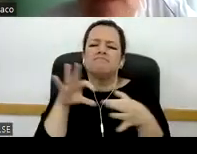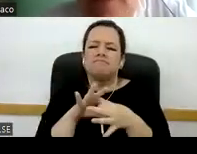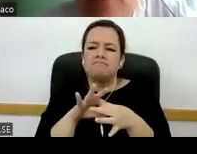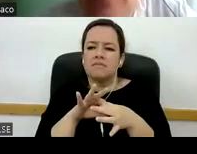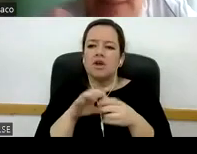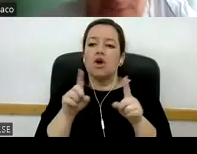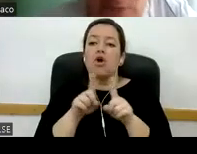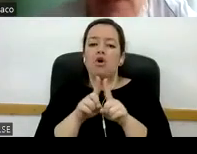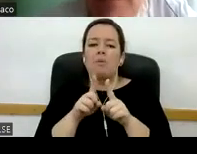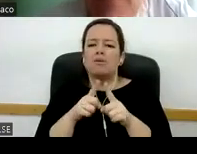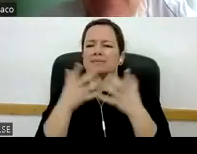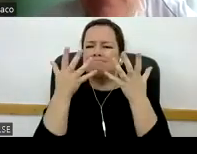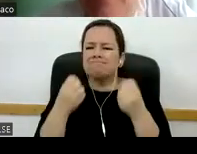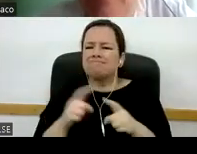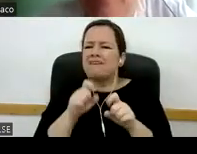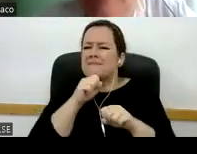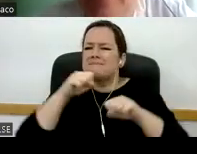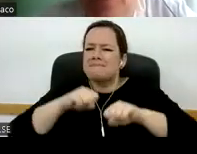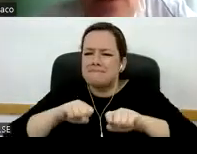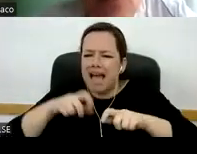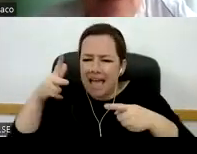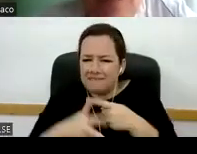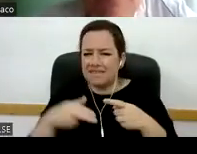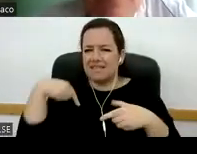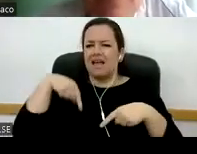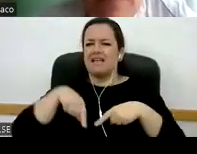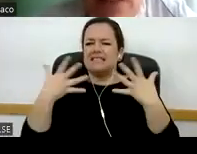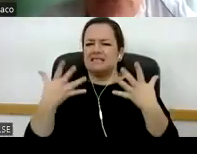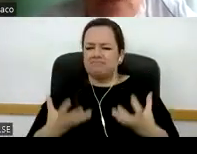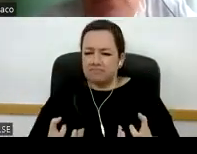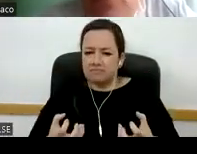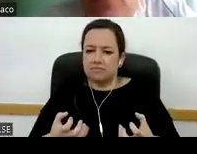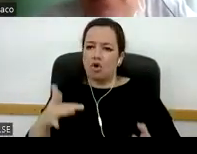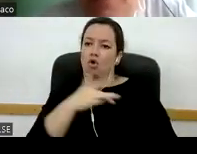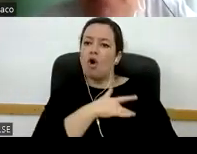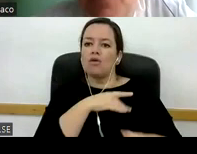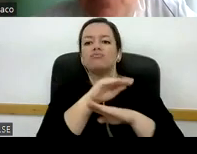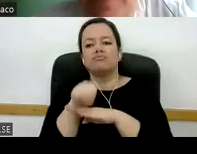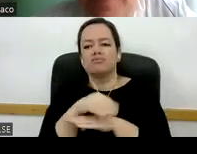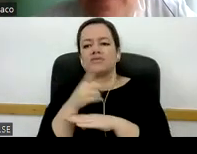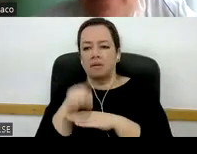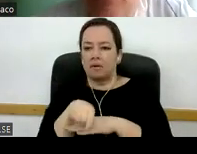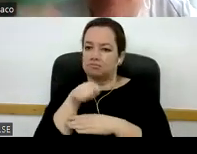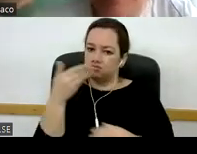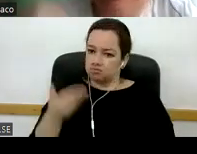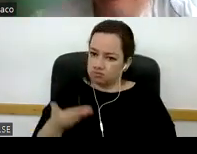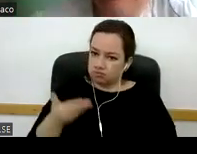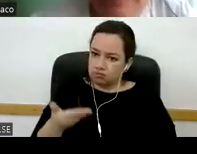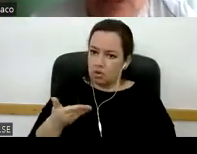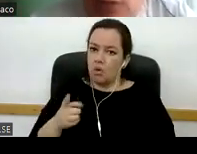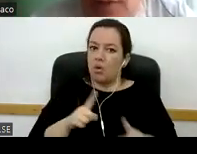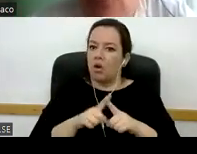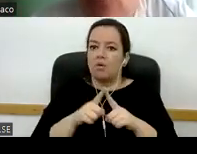de antioxidación, también nos puede venir bien a nivel de riesgo cardiovascular y es otro producto que también deberíamos tener en nuestra